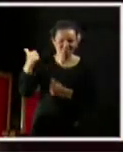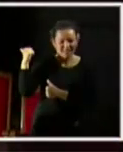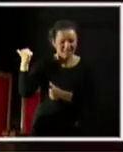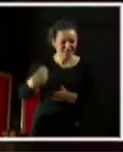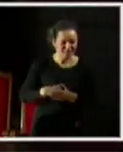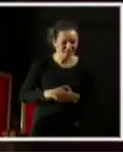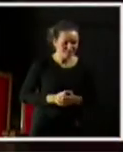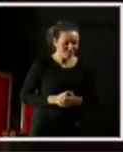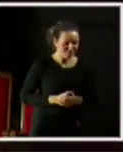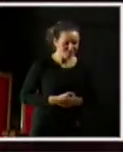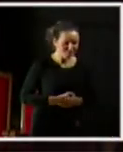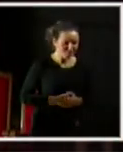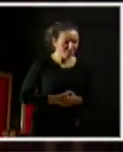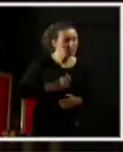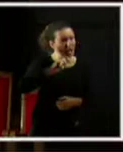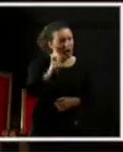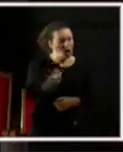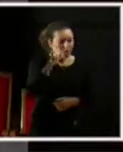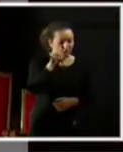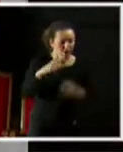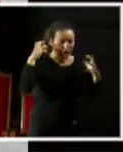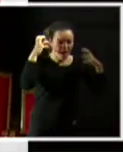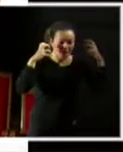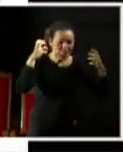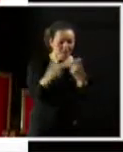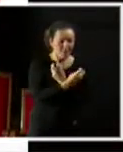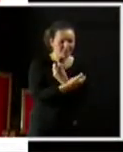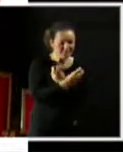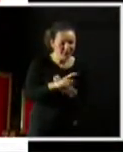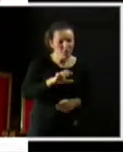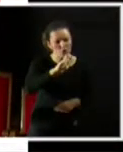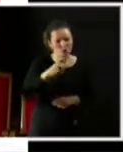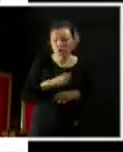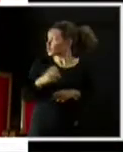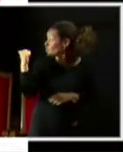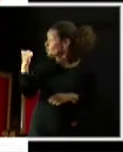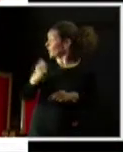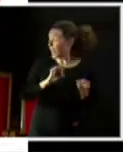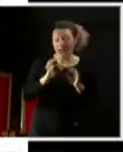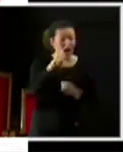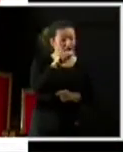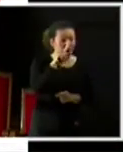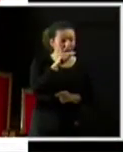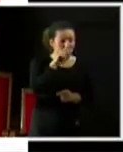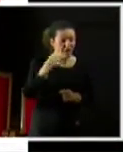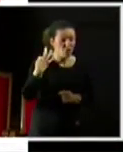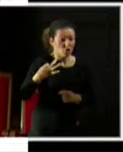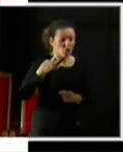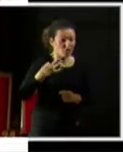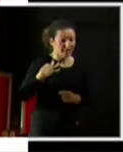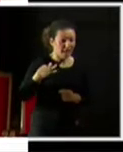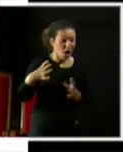en otros vertebrados también hay mecanismos para retención de agua como la nefrona en las aves se produce una orina muy